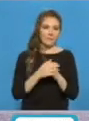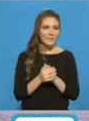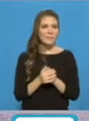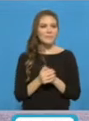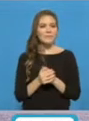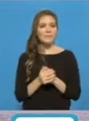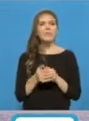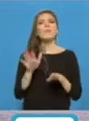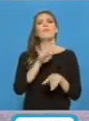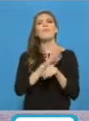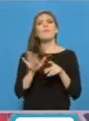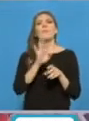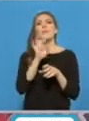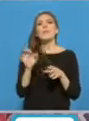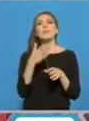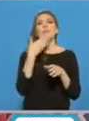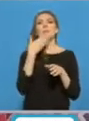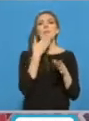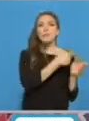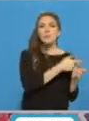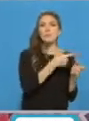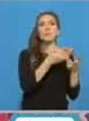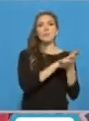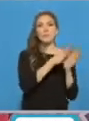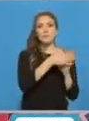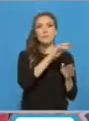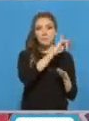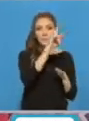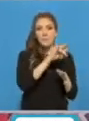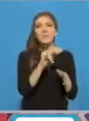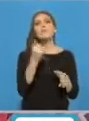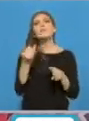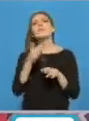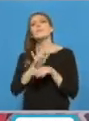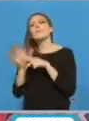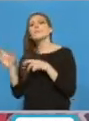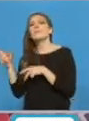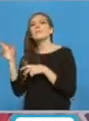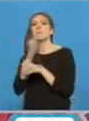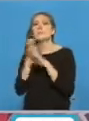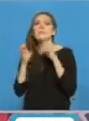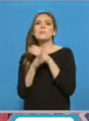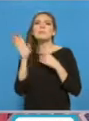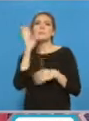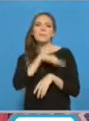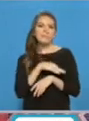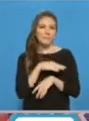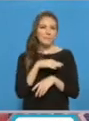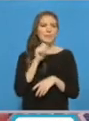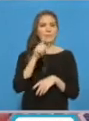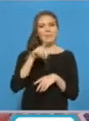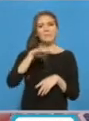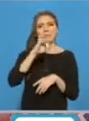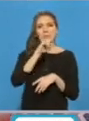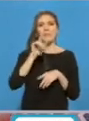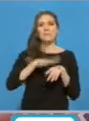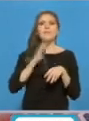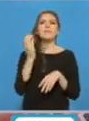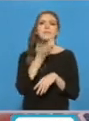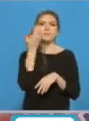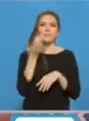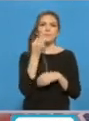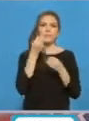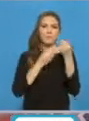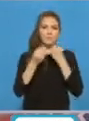los pros y contras, digamos, de la tortilla de maíz específicamente, que es la que estamos más acostumbrados a consumir? Bueno, la tortilla de maíz, bueno, como